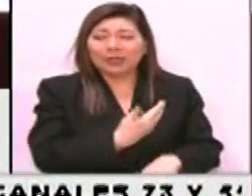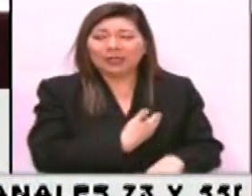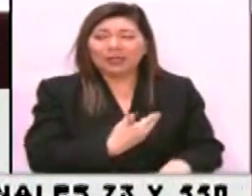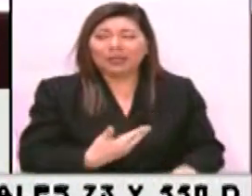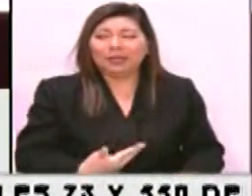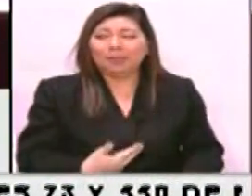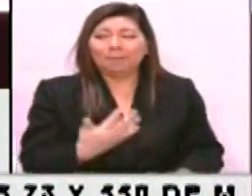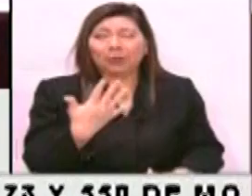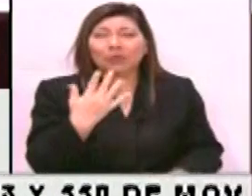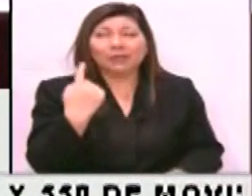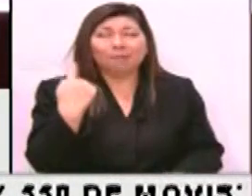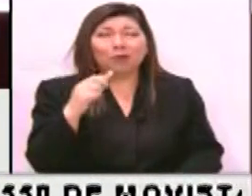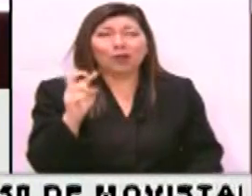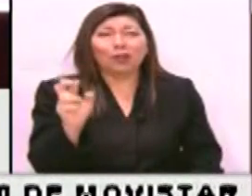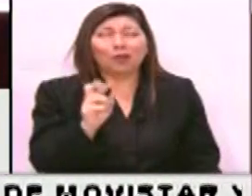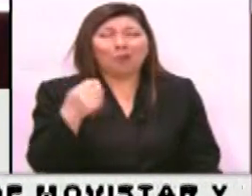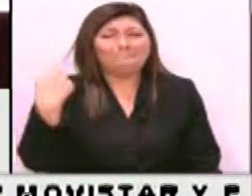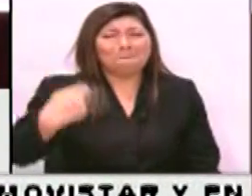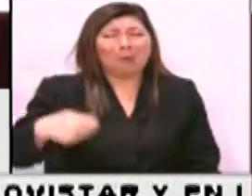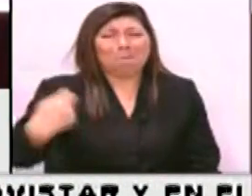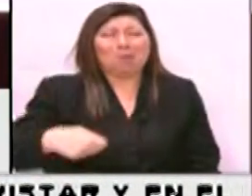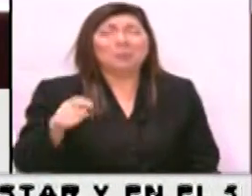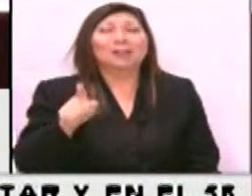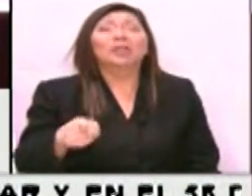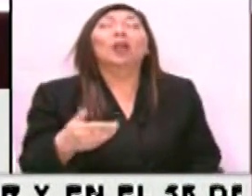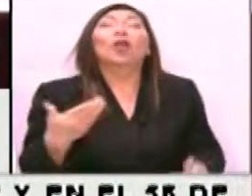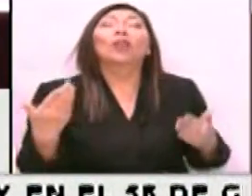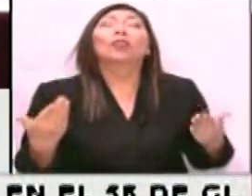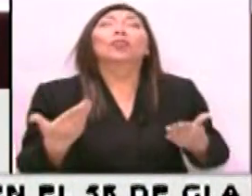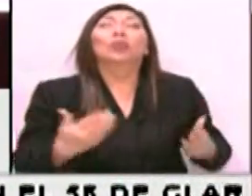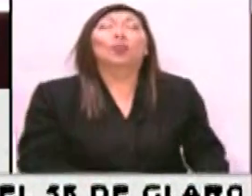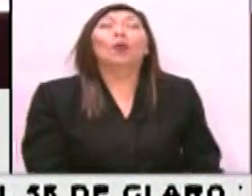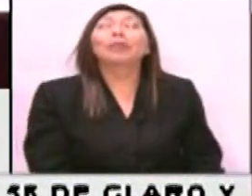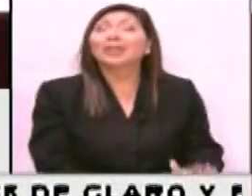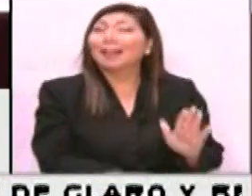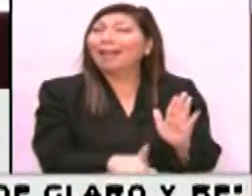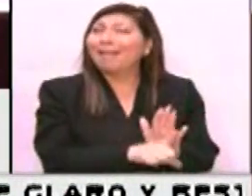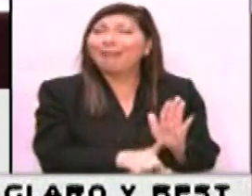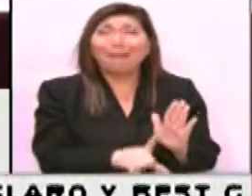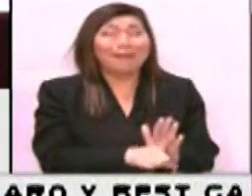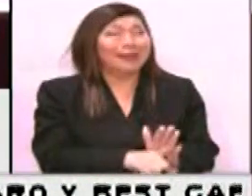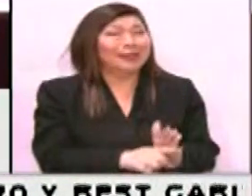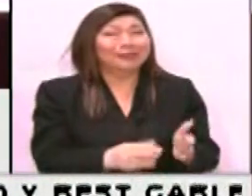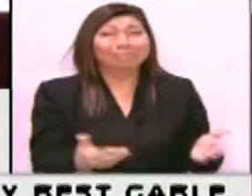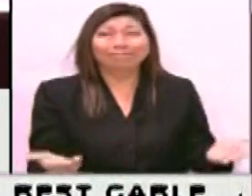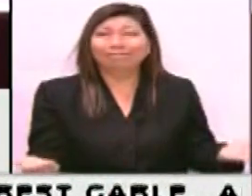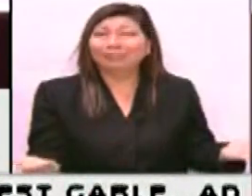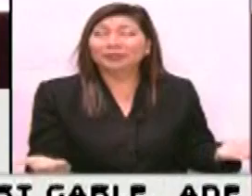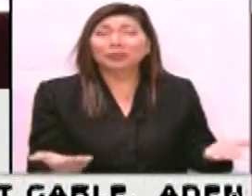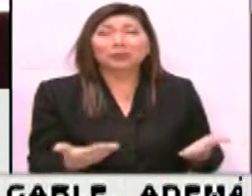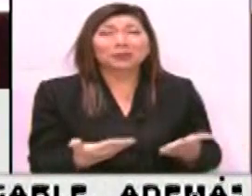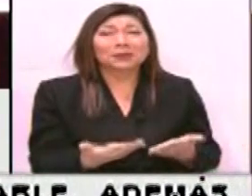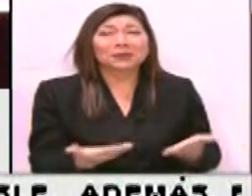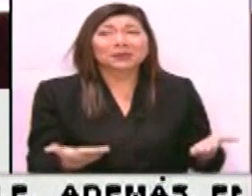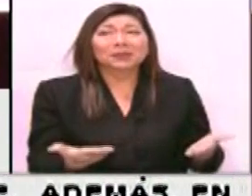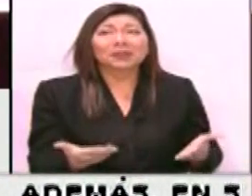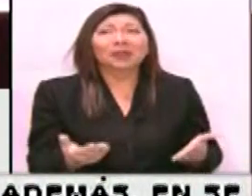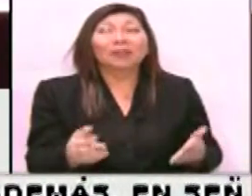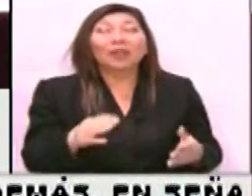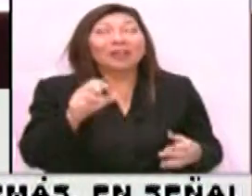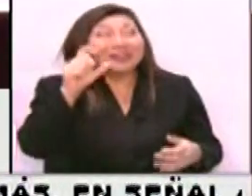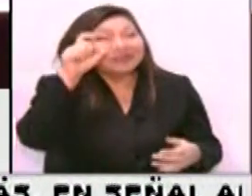presidencial por 15 millones de dólares, donde las leyes se hacían en la escuelita del CIN,